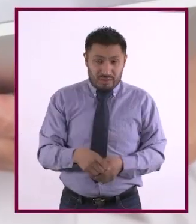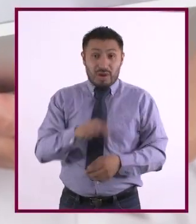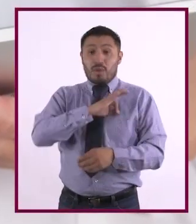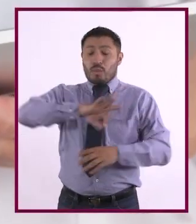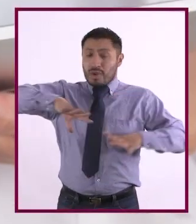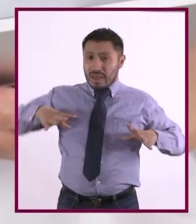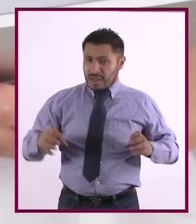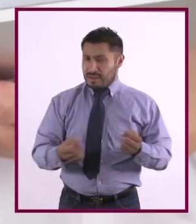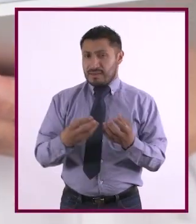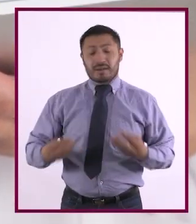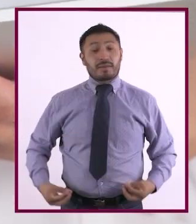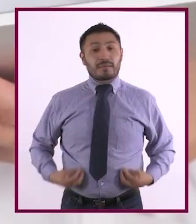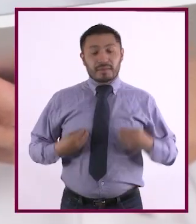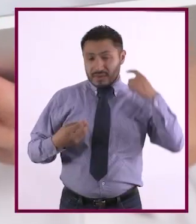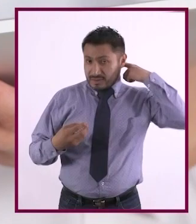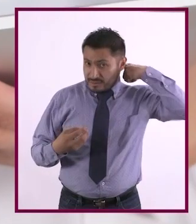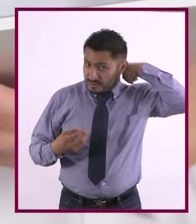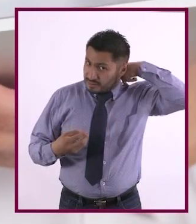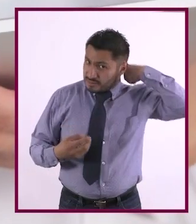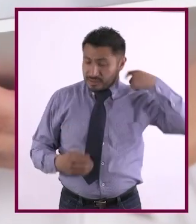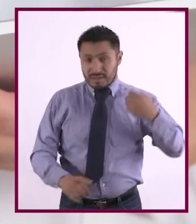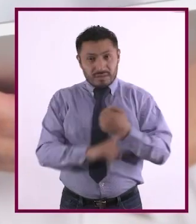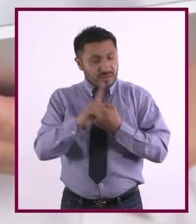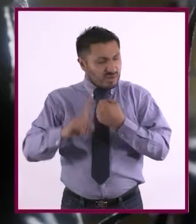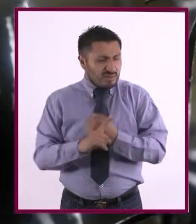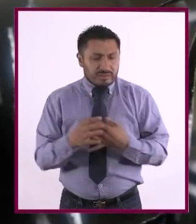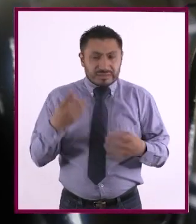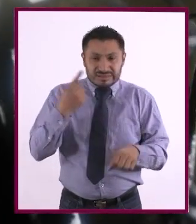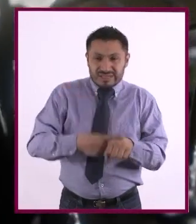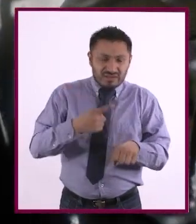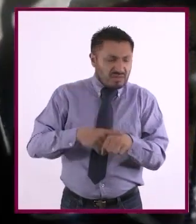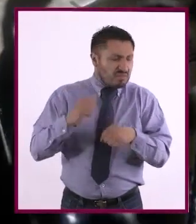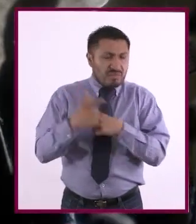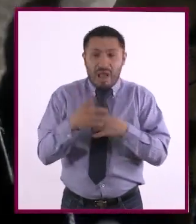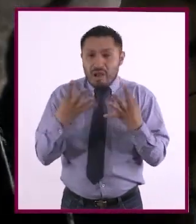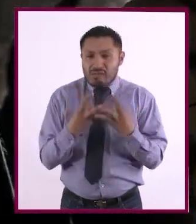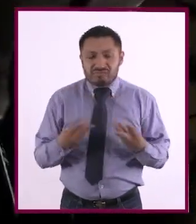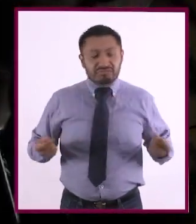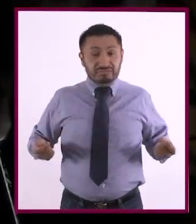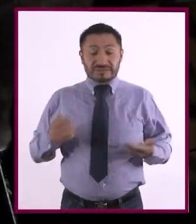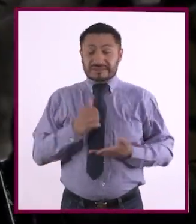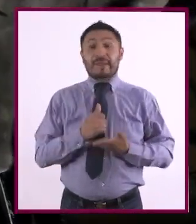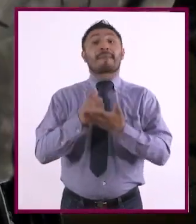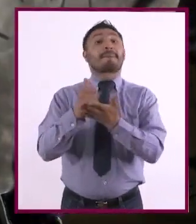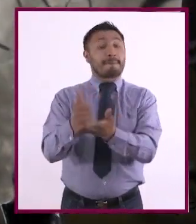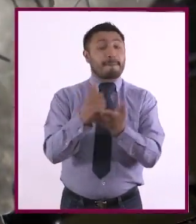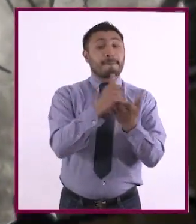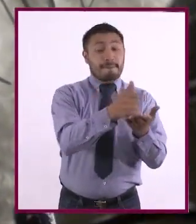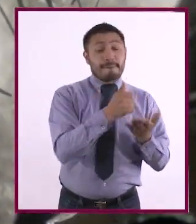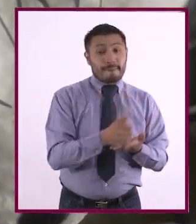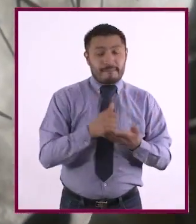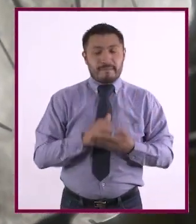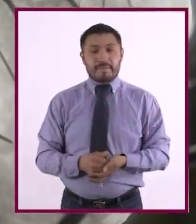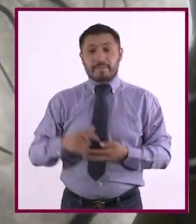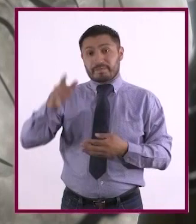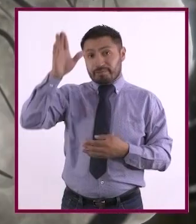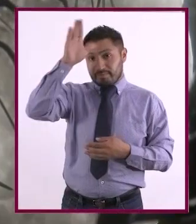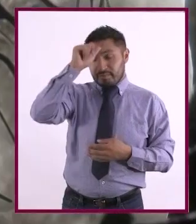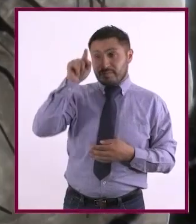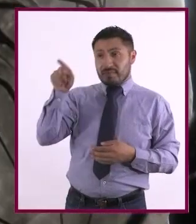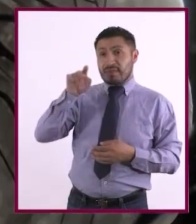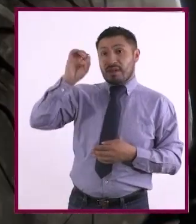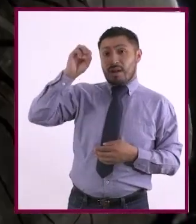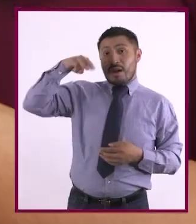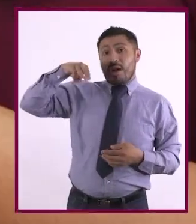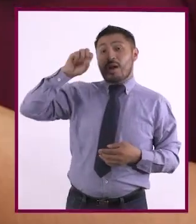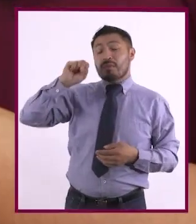las funciones esenciales donde no existen otras alternativas de efectividad comparables. De acuerdo con la Organización Mundial de la